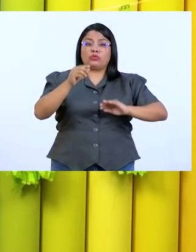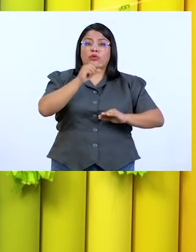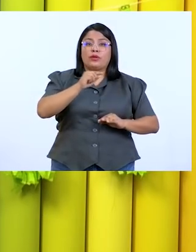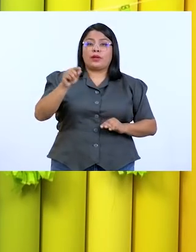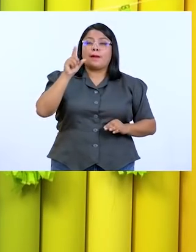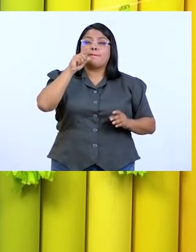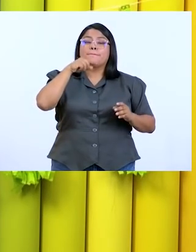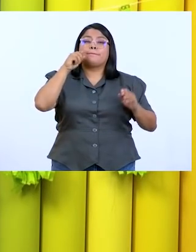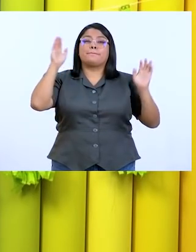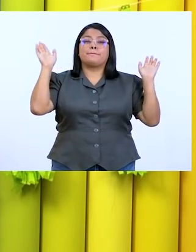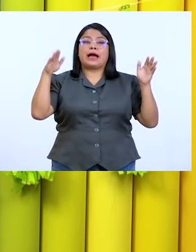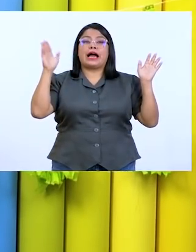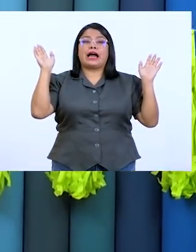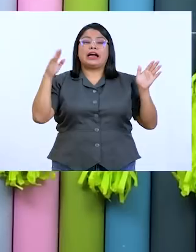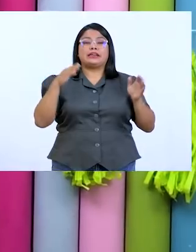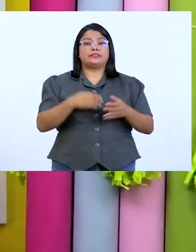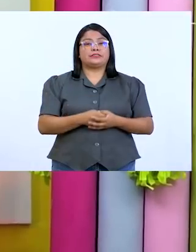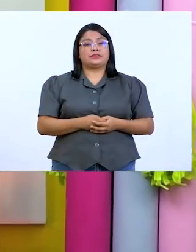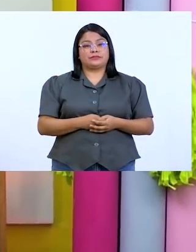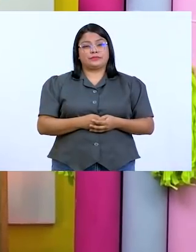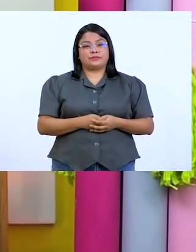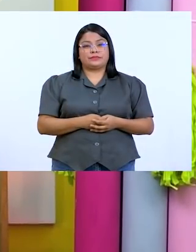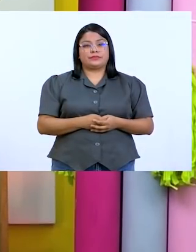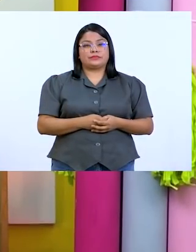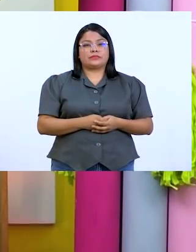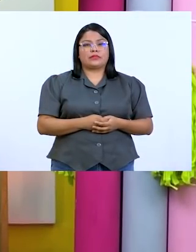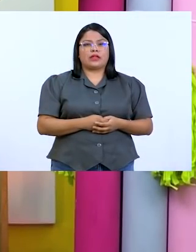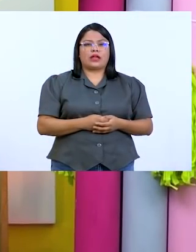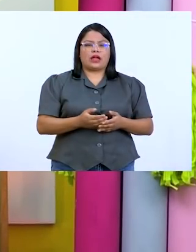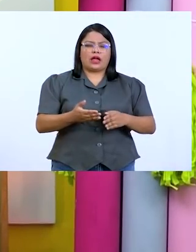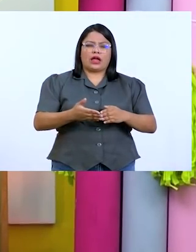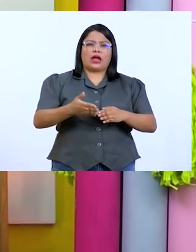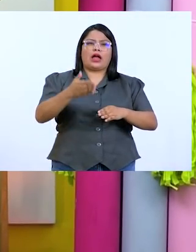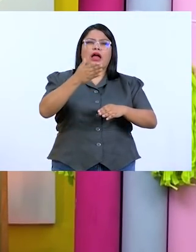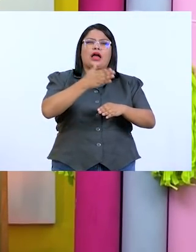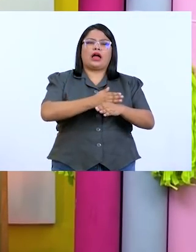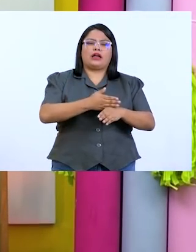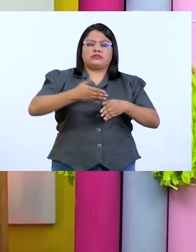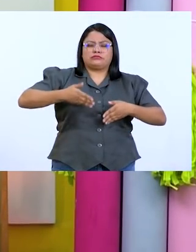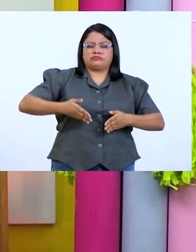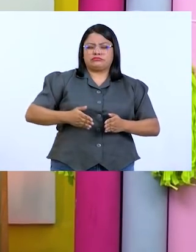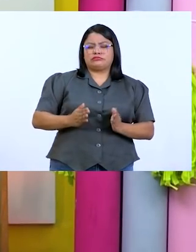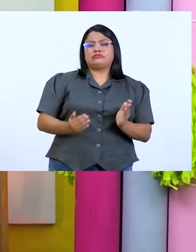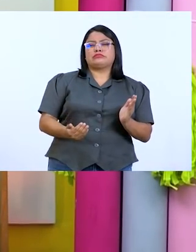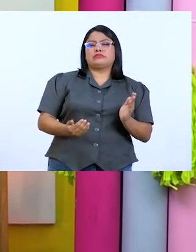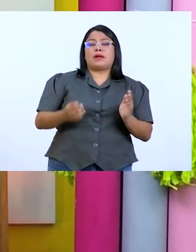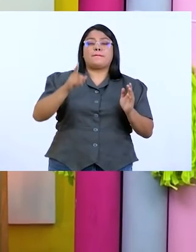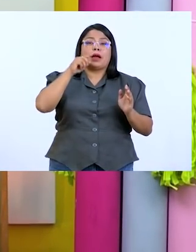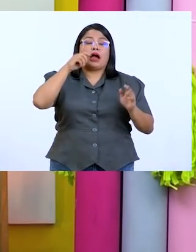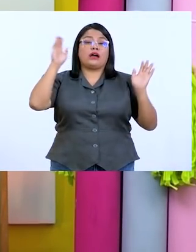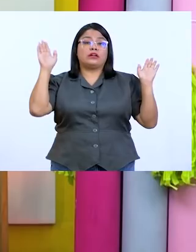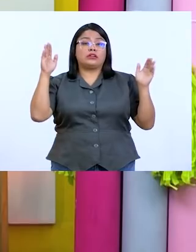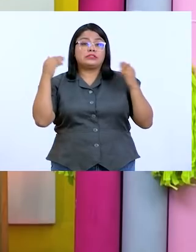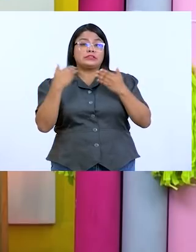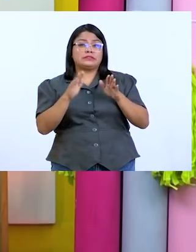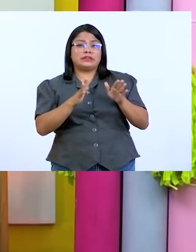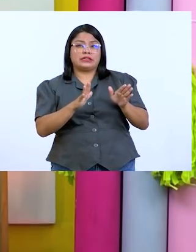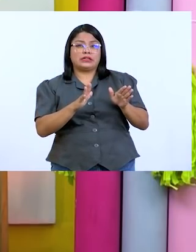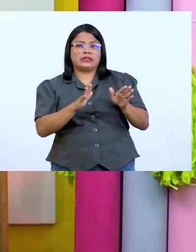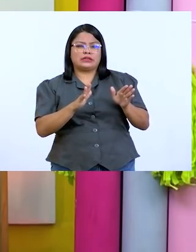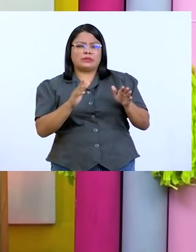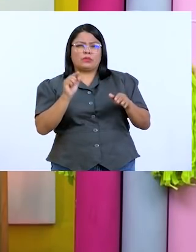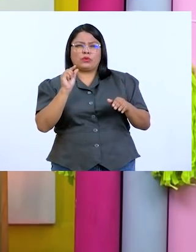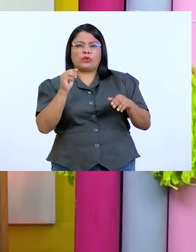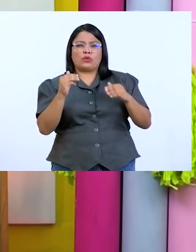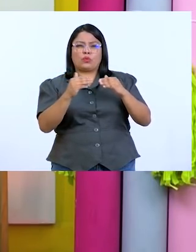se llama El pájaro amarillo. Escuchemos. Antes de nacer ya era diferente, también tenía algo en